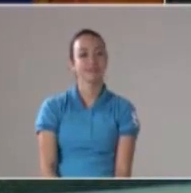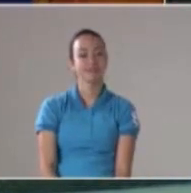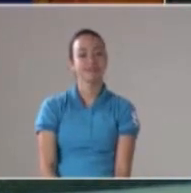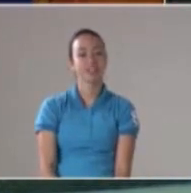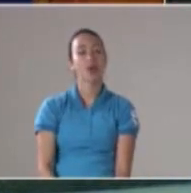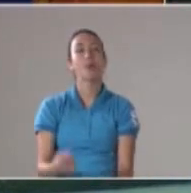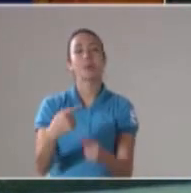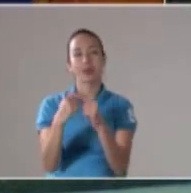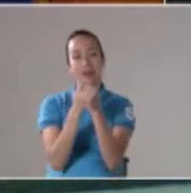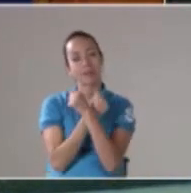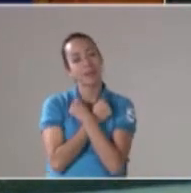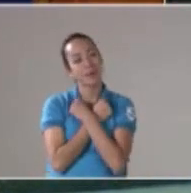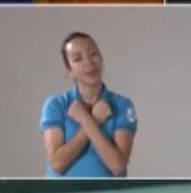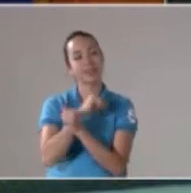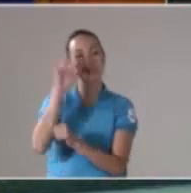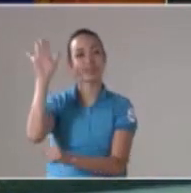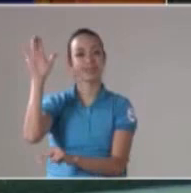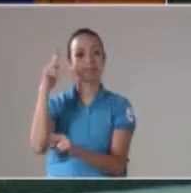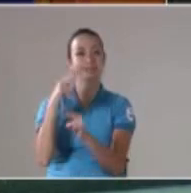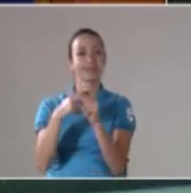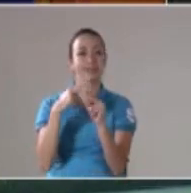Por amor a su nombre.